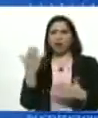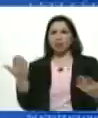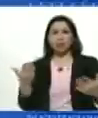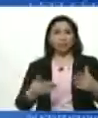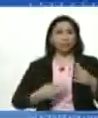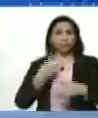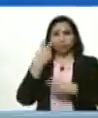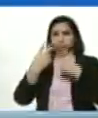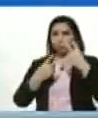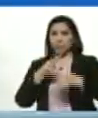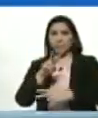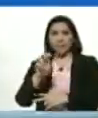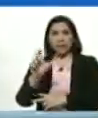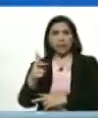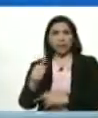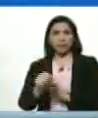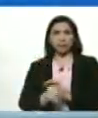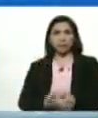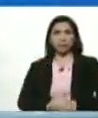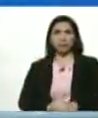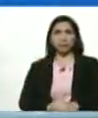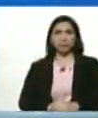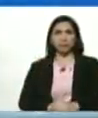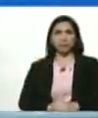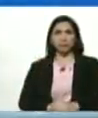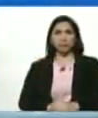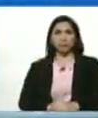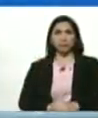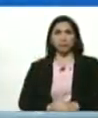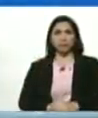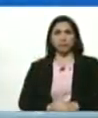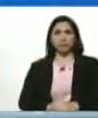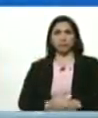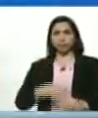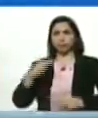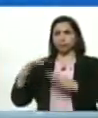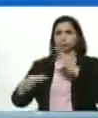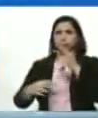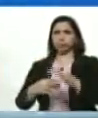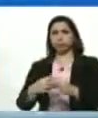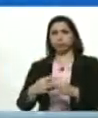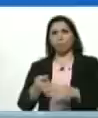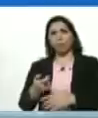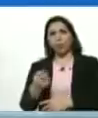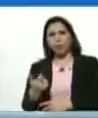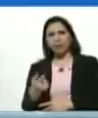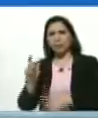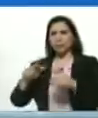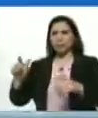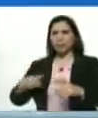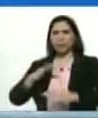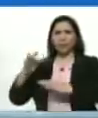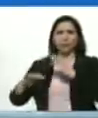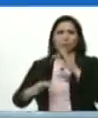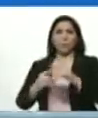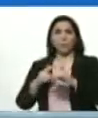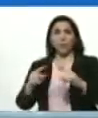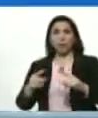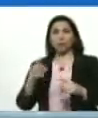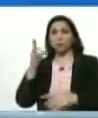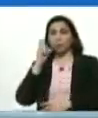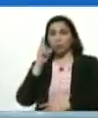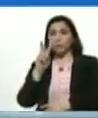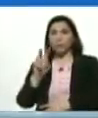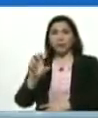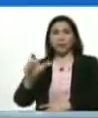a la vega la vega viene sonando con casos de contagio poquitos casos pero está sonando la vega atención